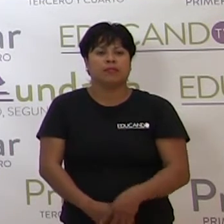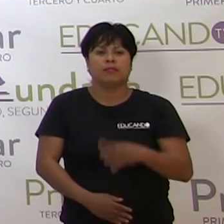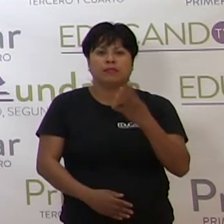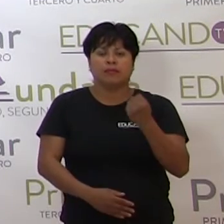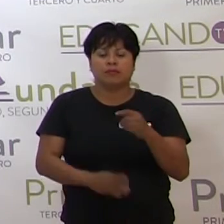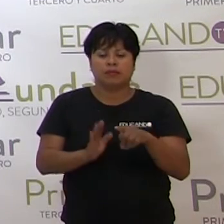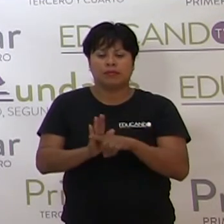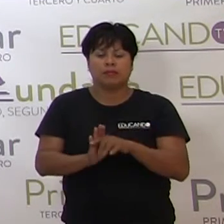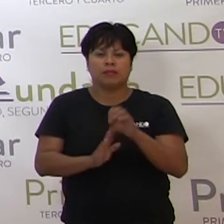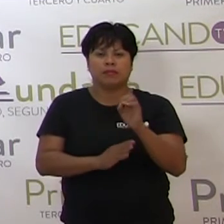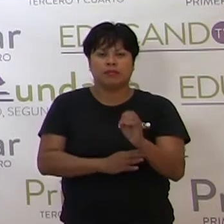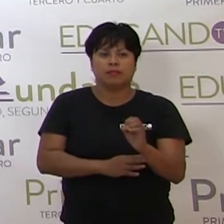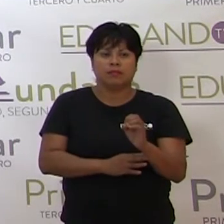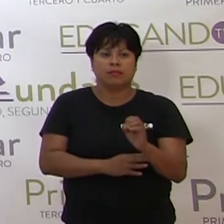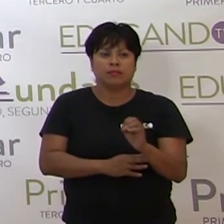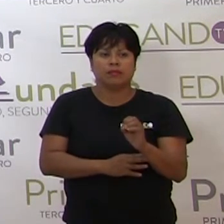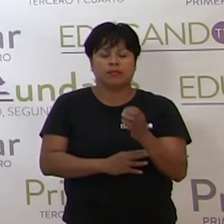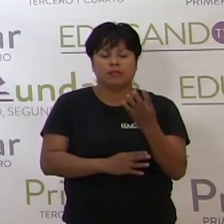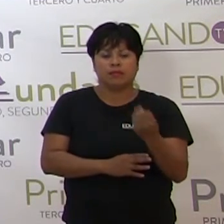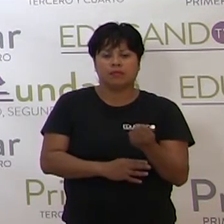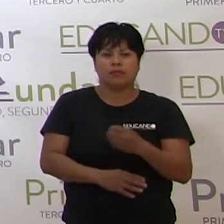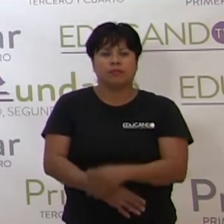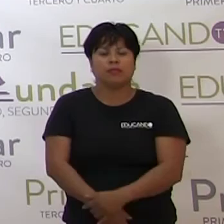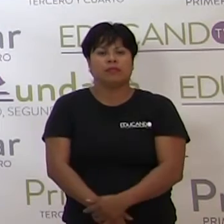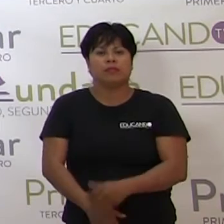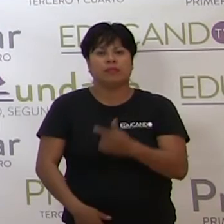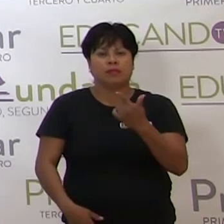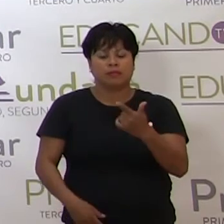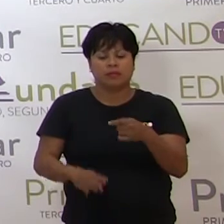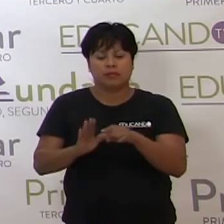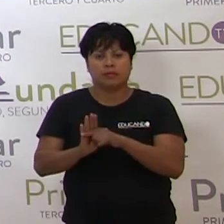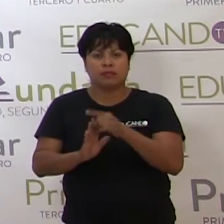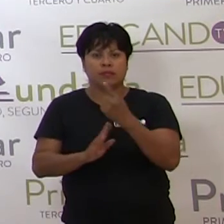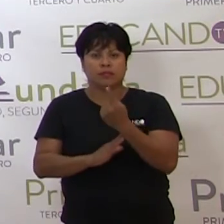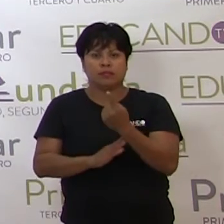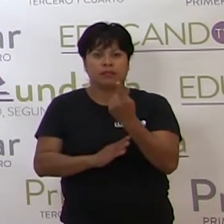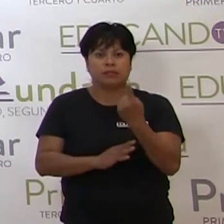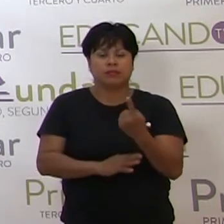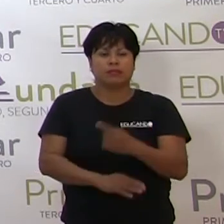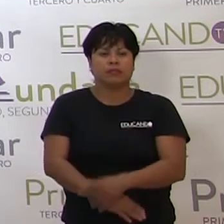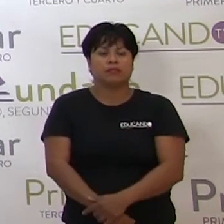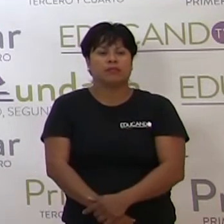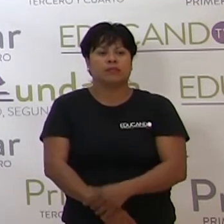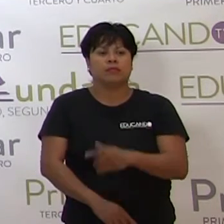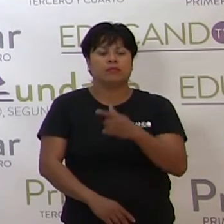9 menos 0, 9. 7 menos 1, 1.